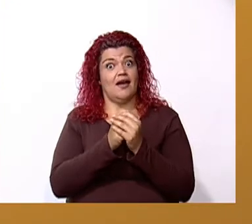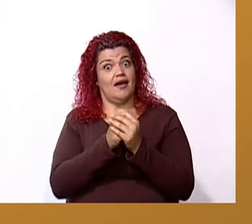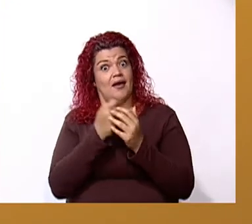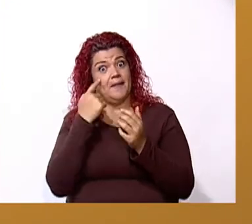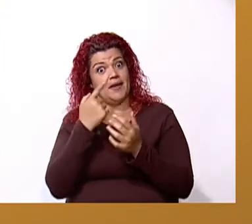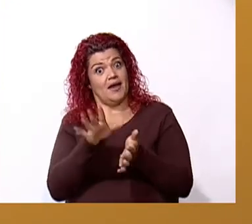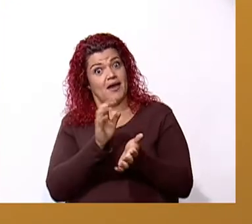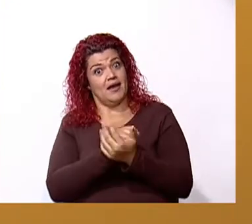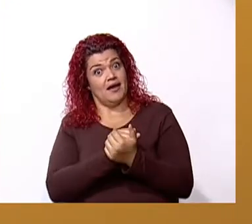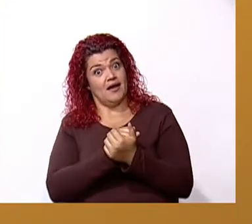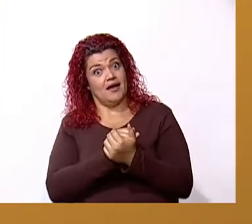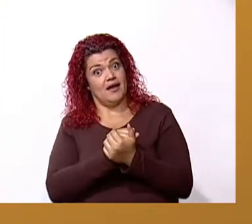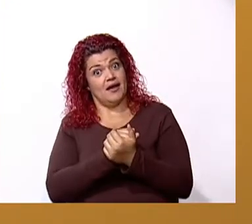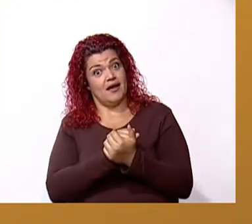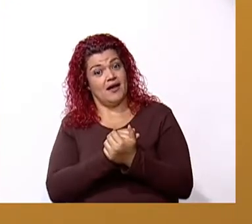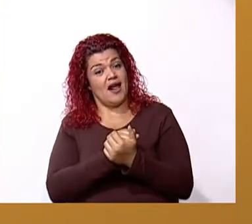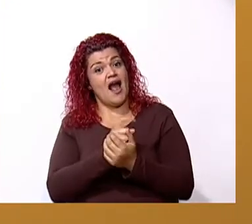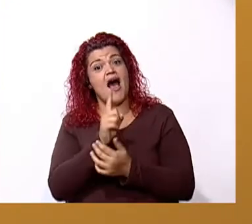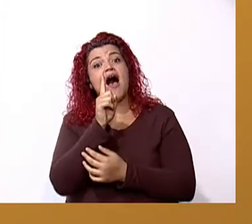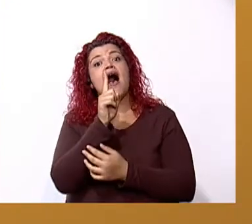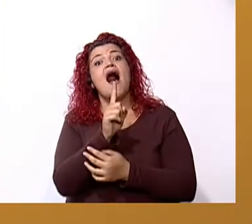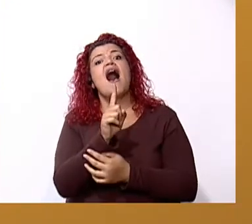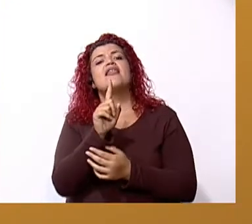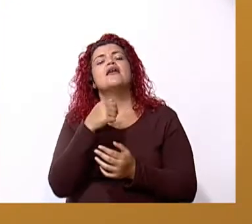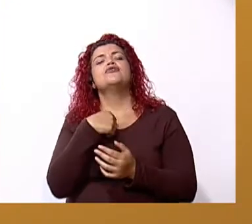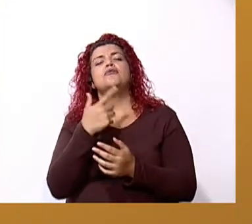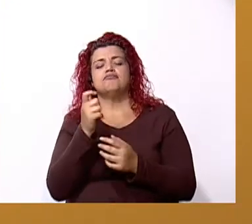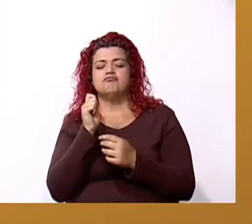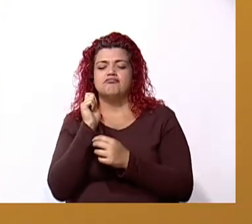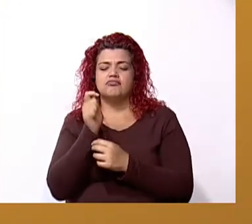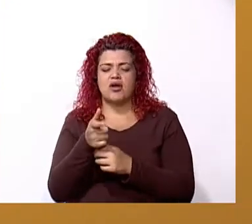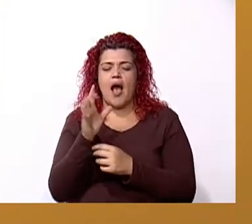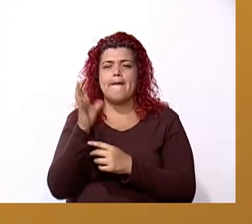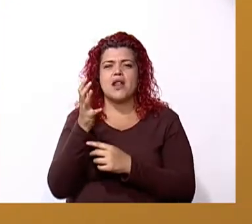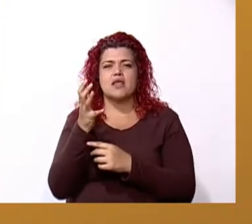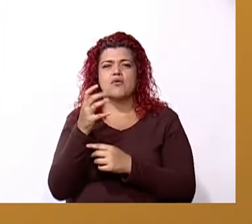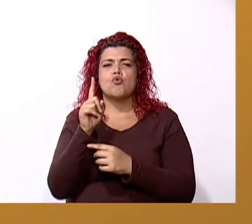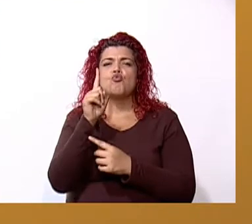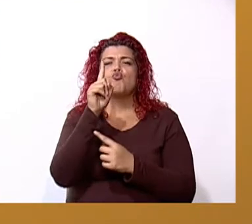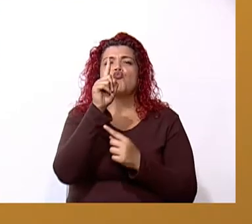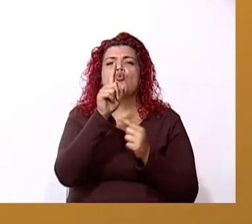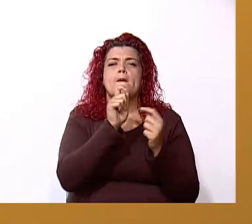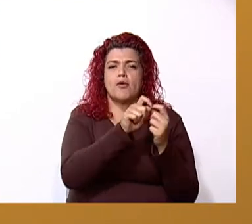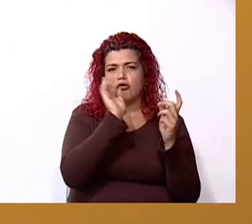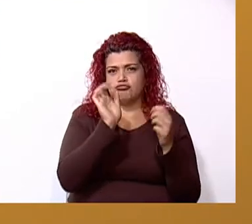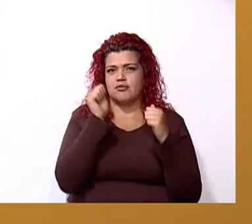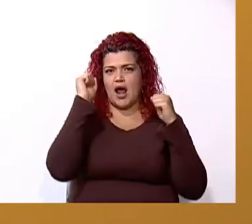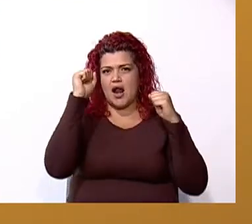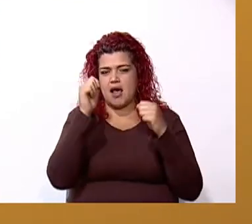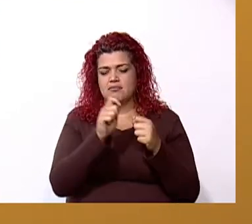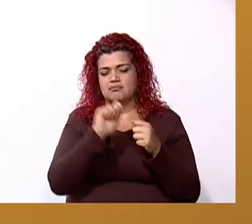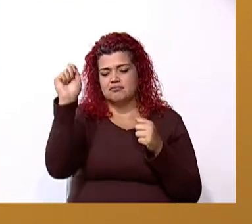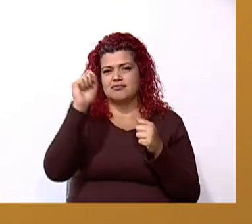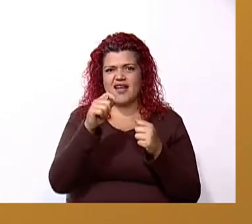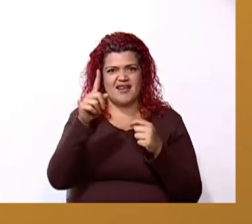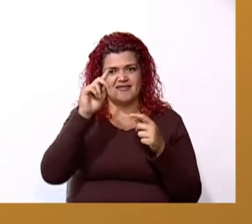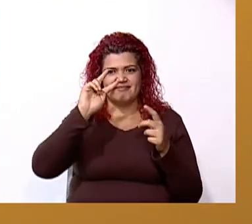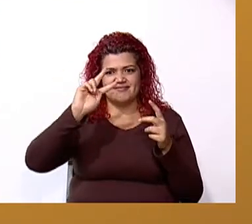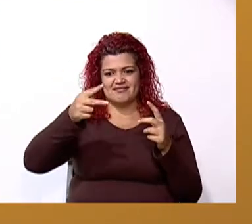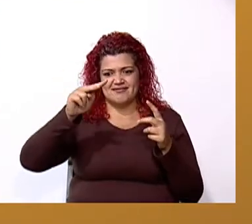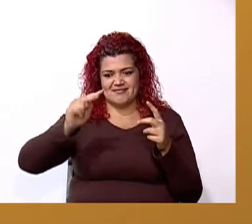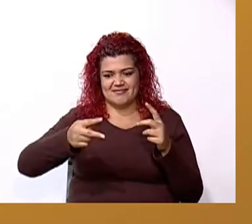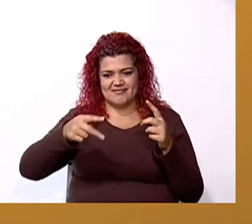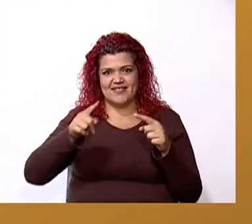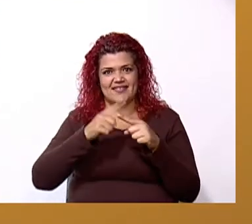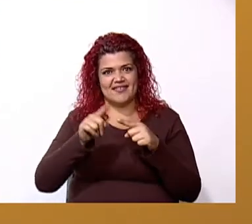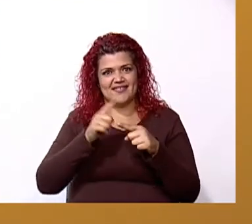¿Lo vieron? Cada vez que cae amarillo, un punto. Y así sucesivamente, ¿lo vieron en